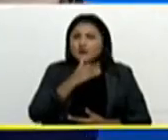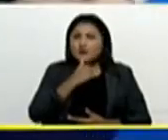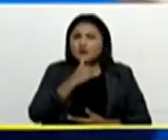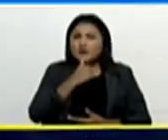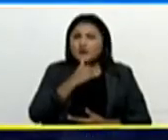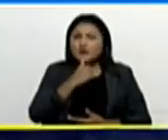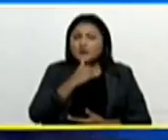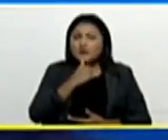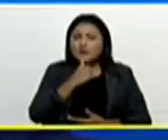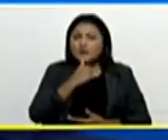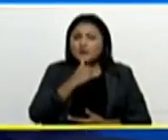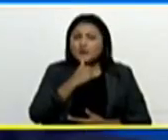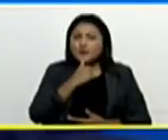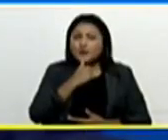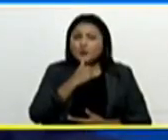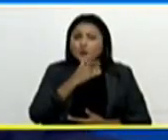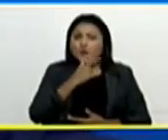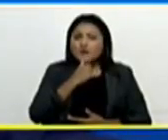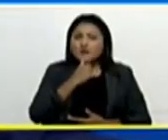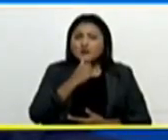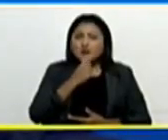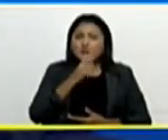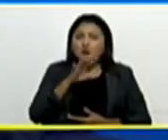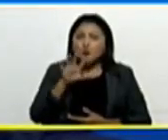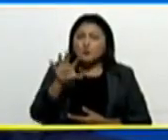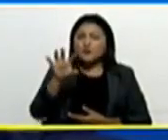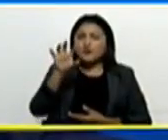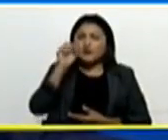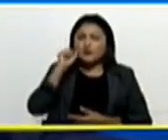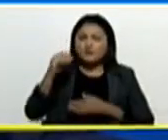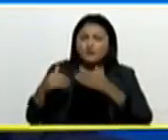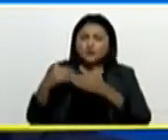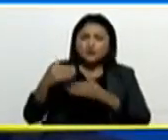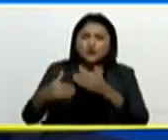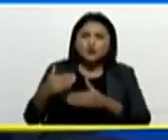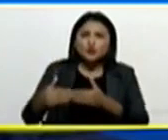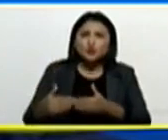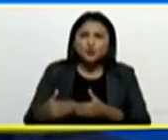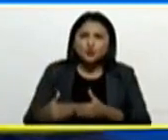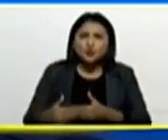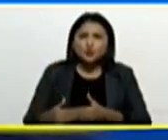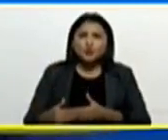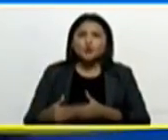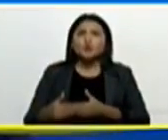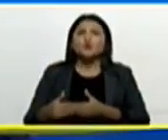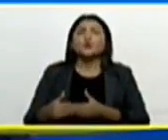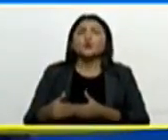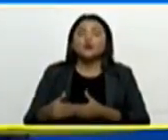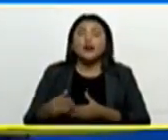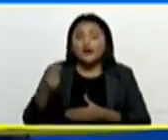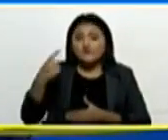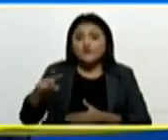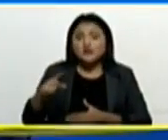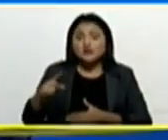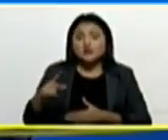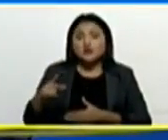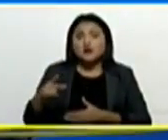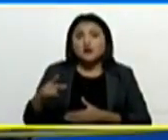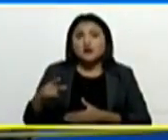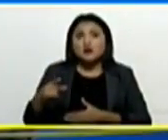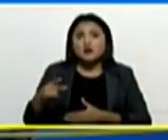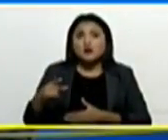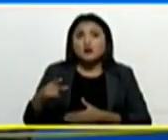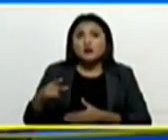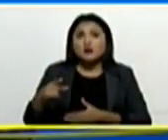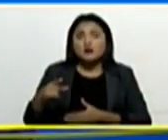claridad para entender el proceso que está viviendo en ese momento el